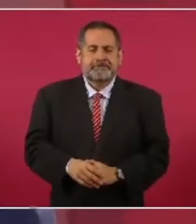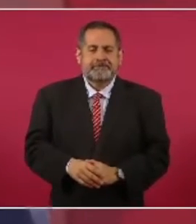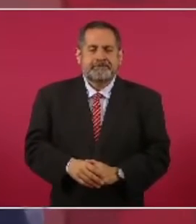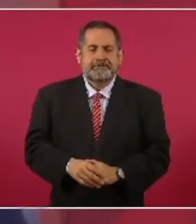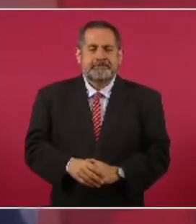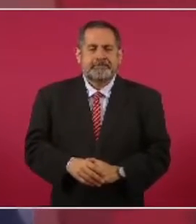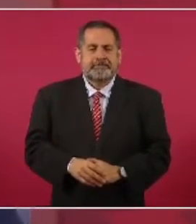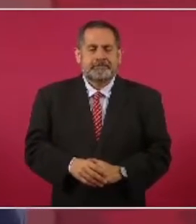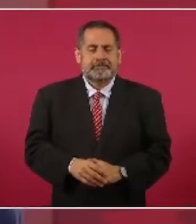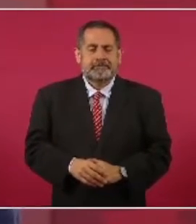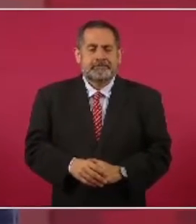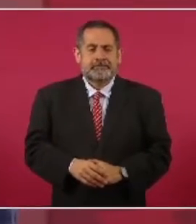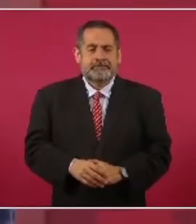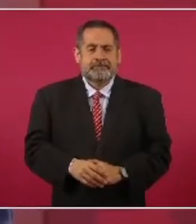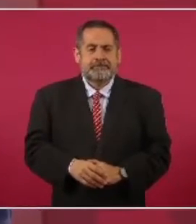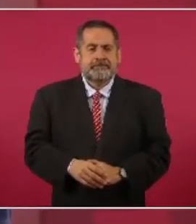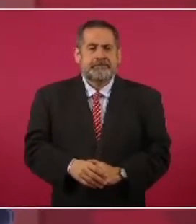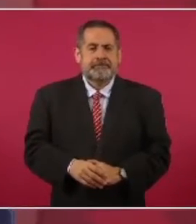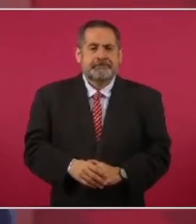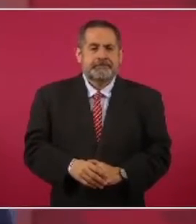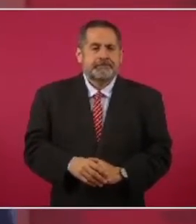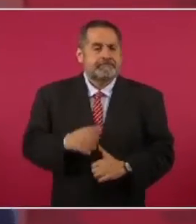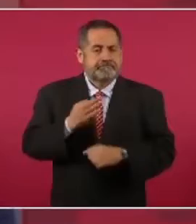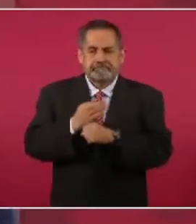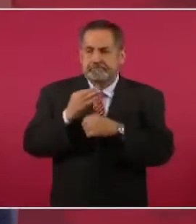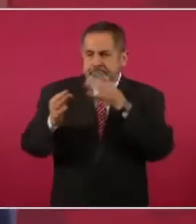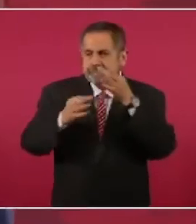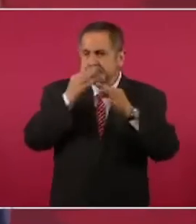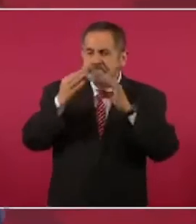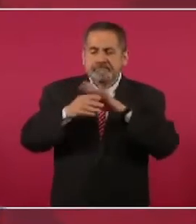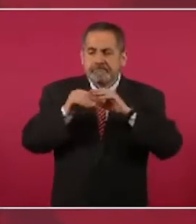Nada más que estamos informando y